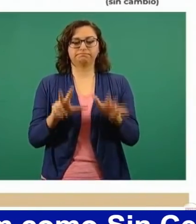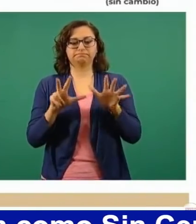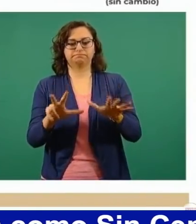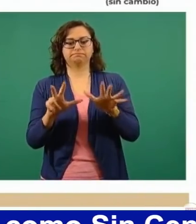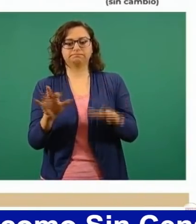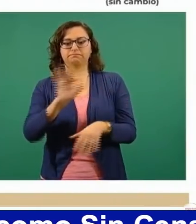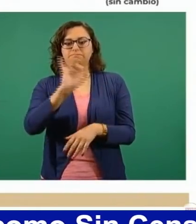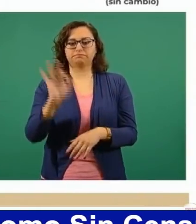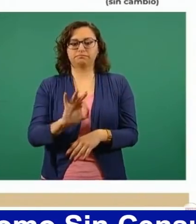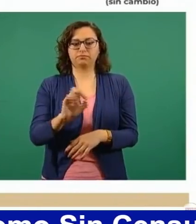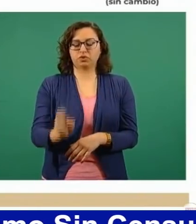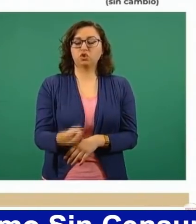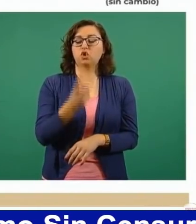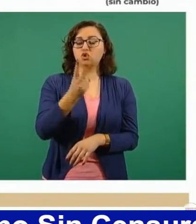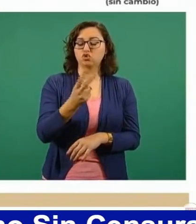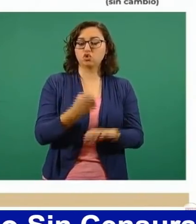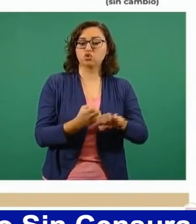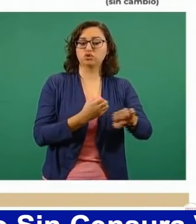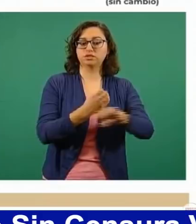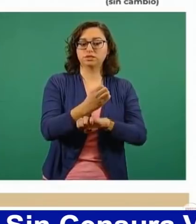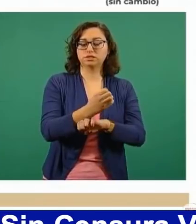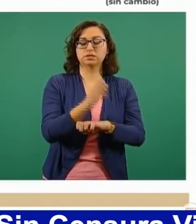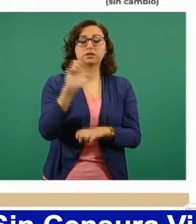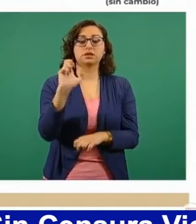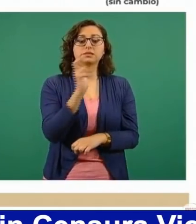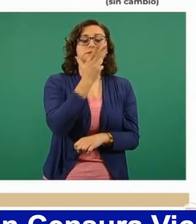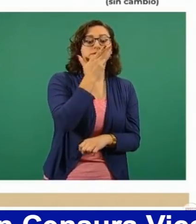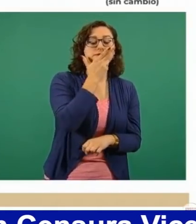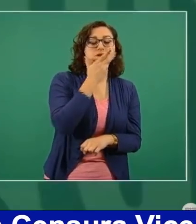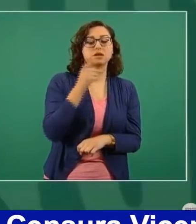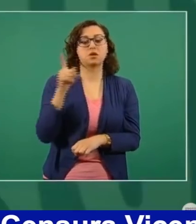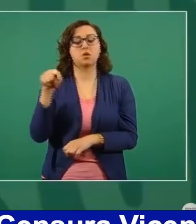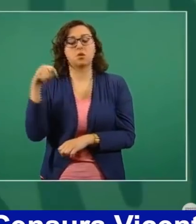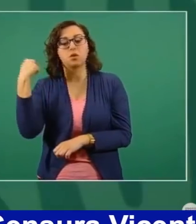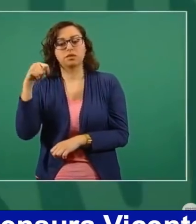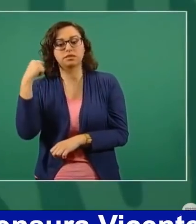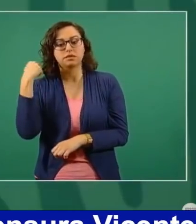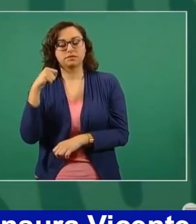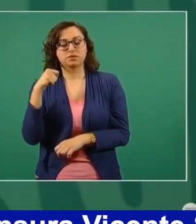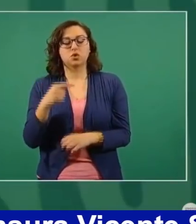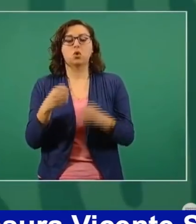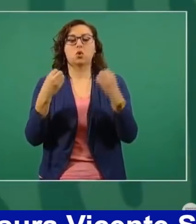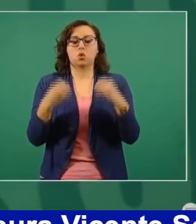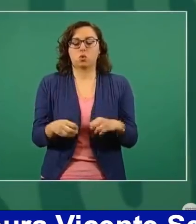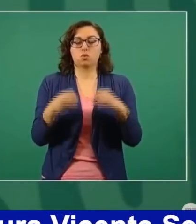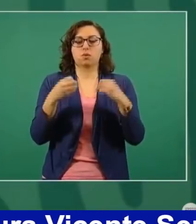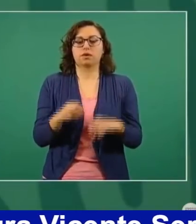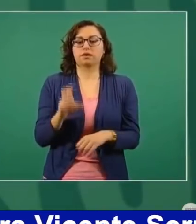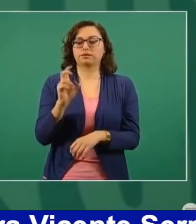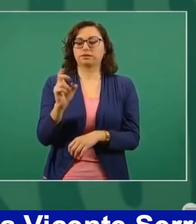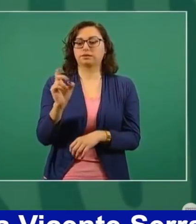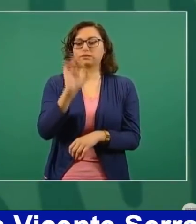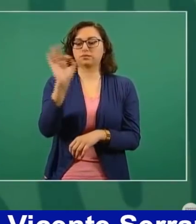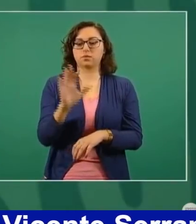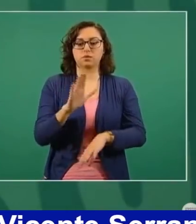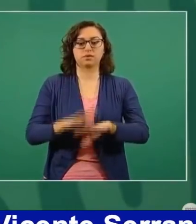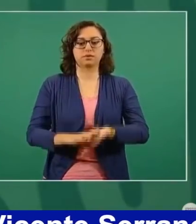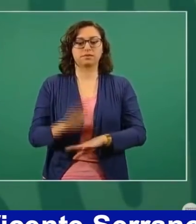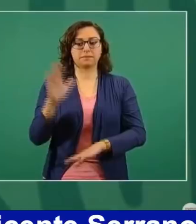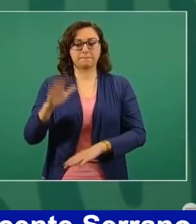y tenemos 2 entidades federativas, Chihuahua y Tabasco, que están con ocupaciones superiores al 30%.